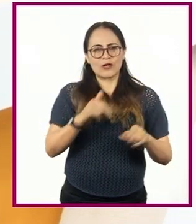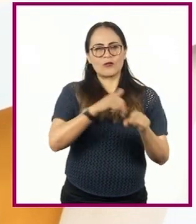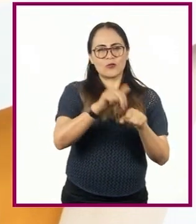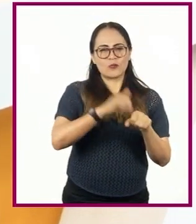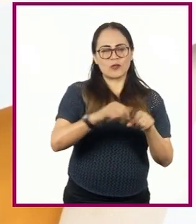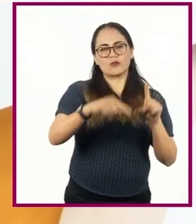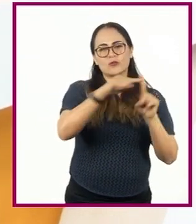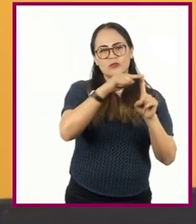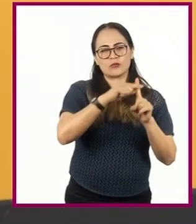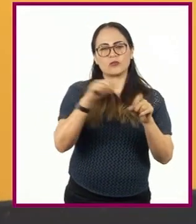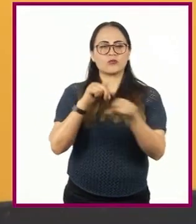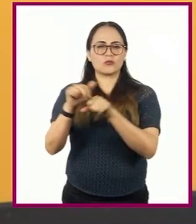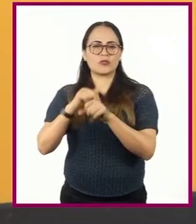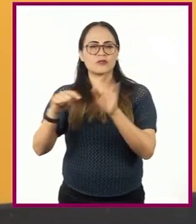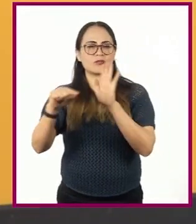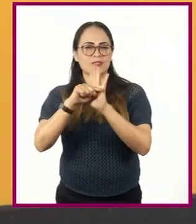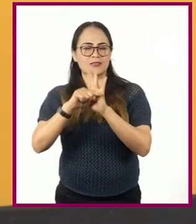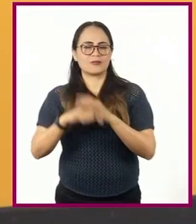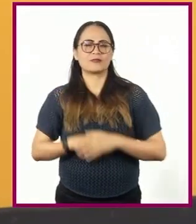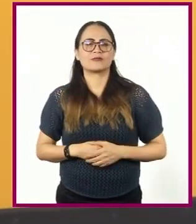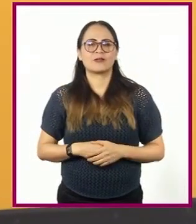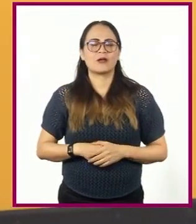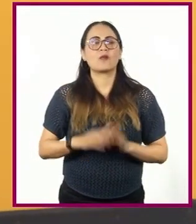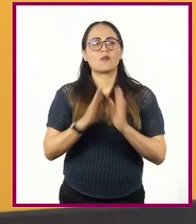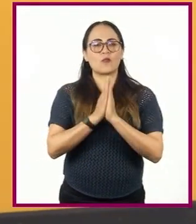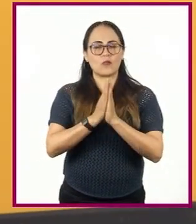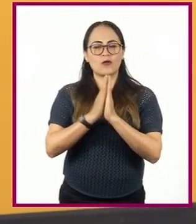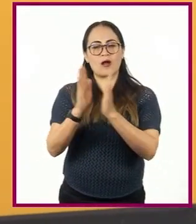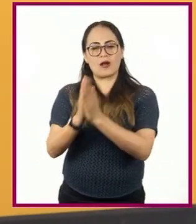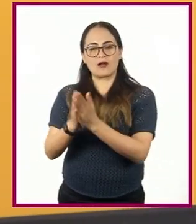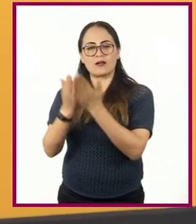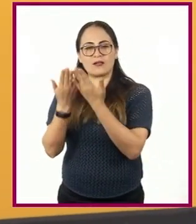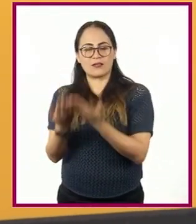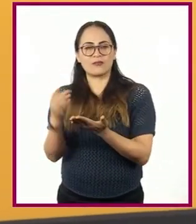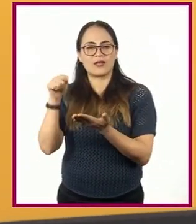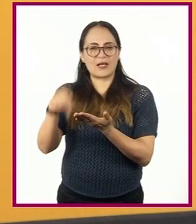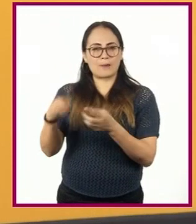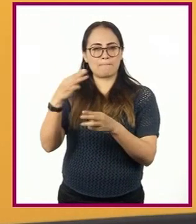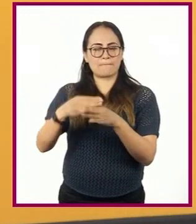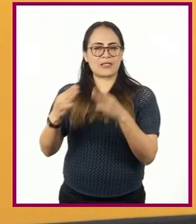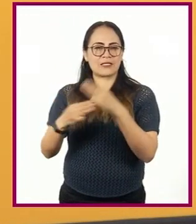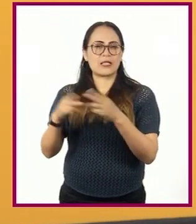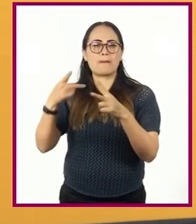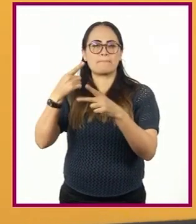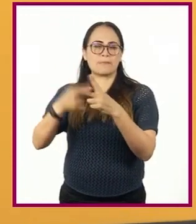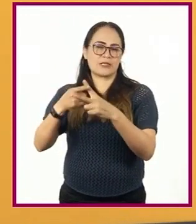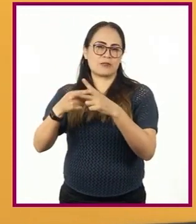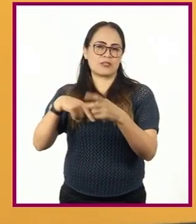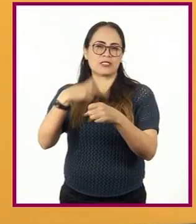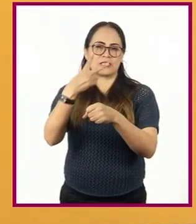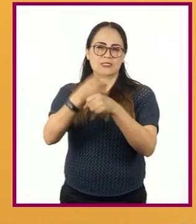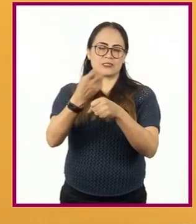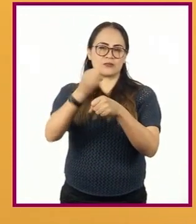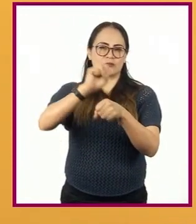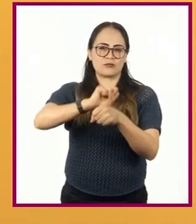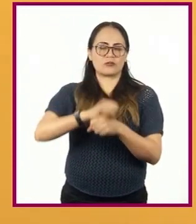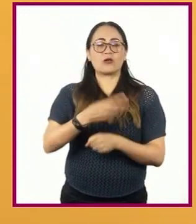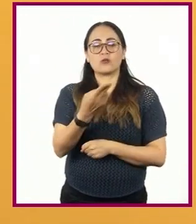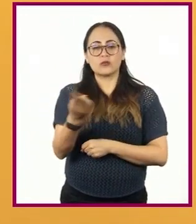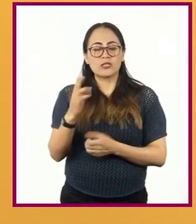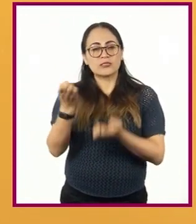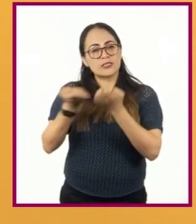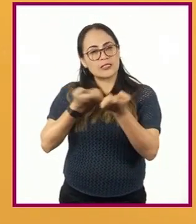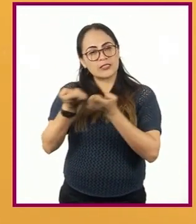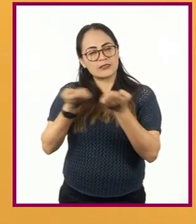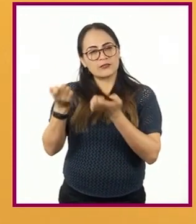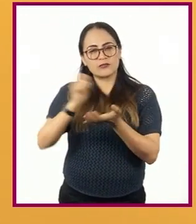positivos y negativos. Les invito a estudiar su libro de texto de matemáticas de segundo grado y analizar los ejercicios,